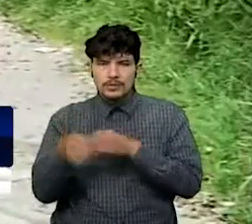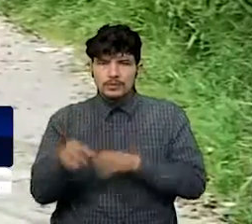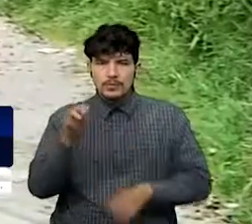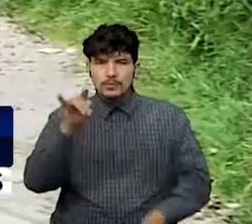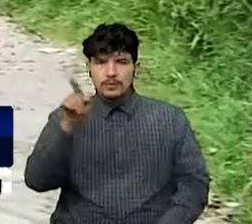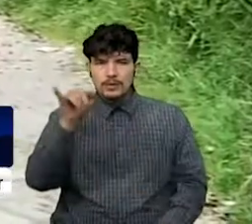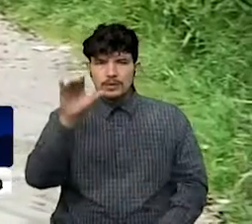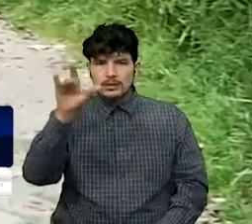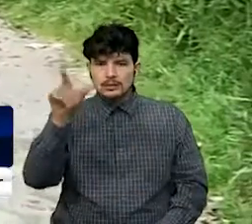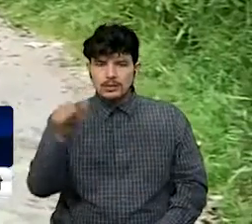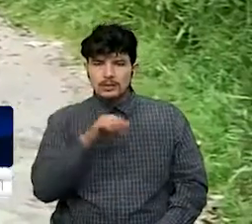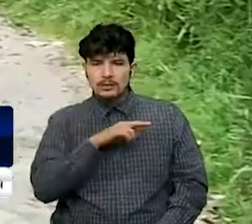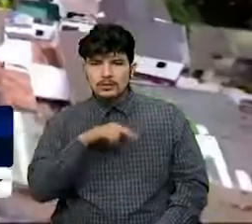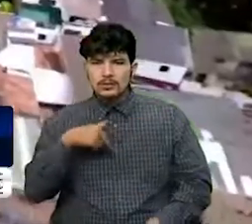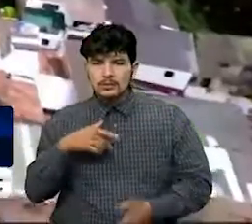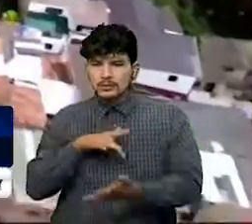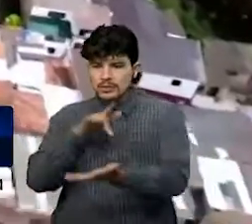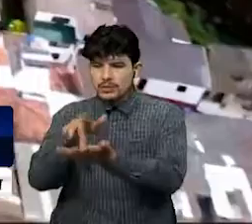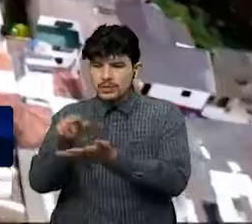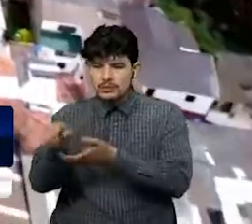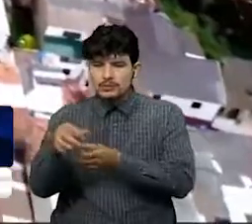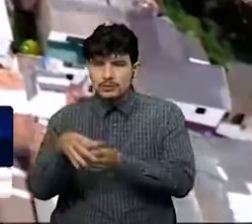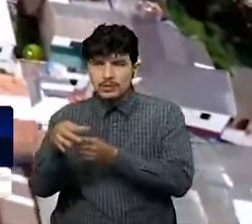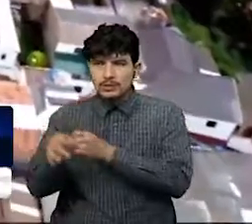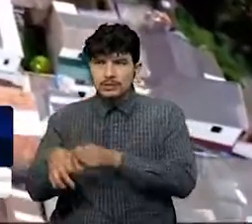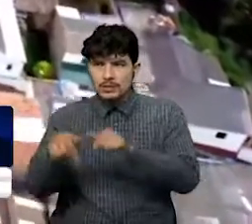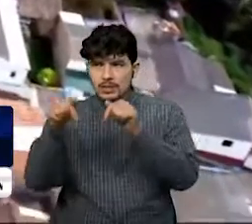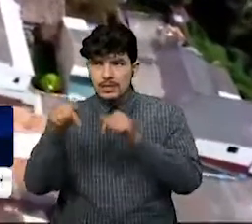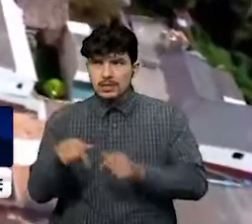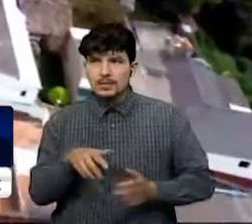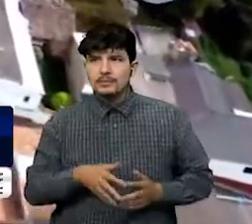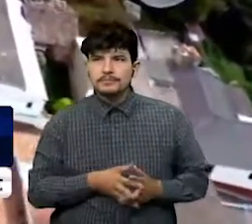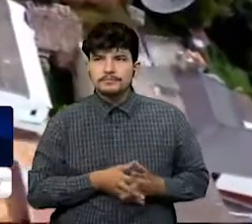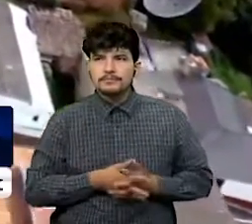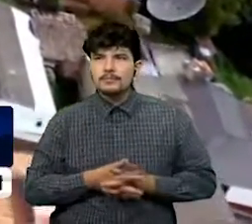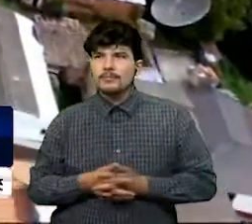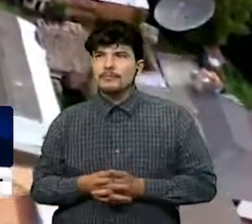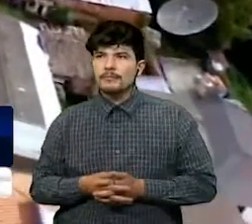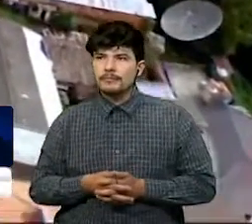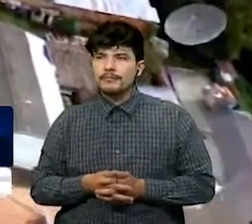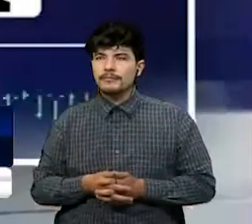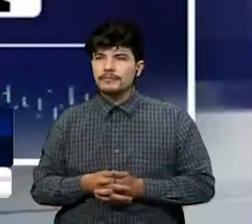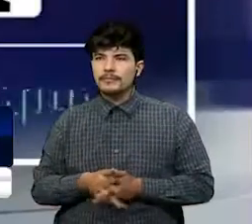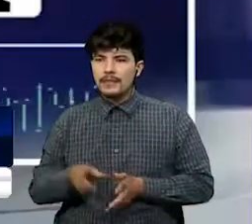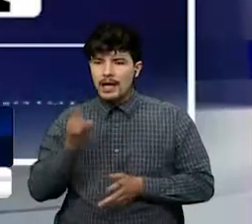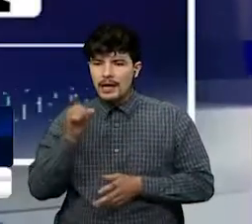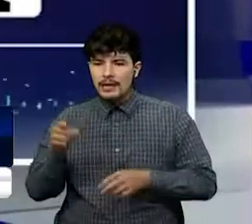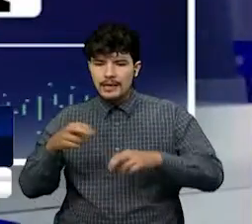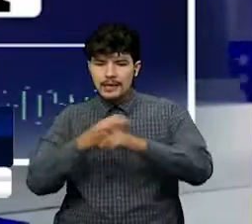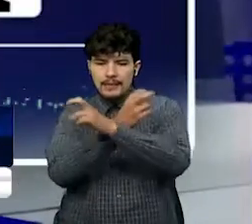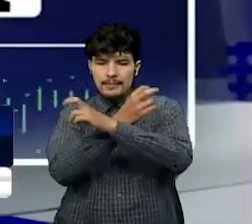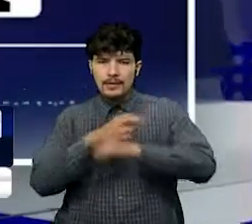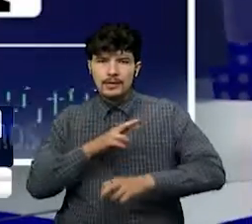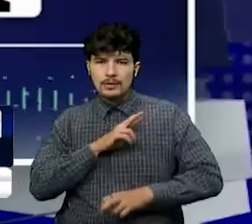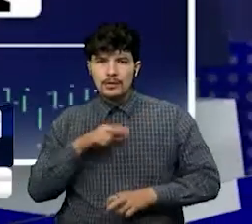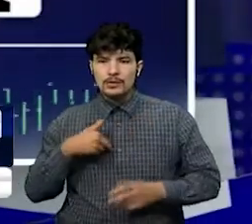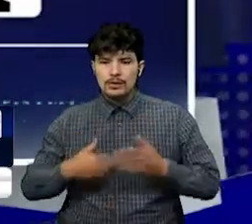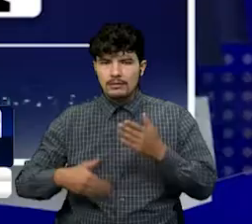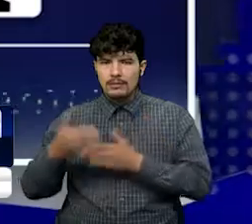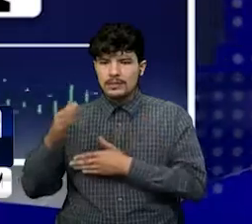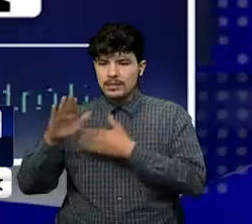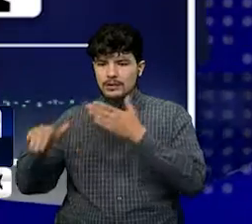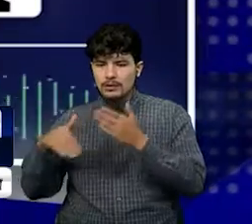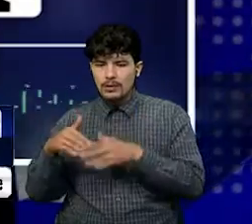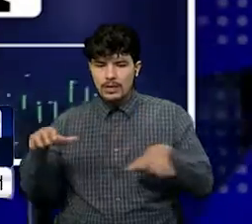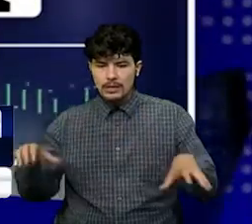a la plaza, al parque municipal de Mutiscua, y ahí iniciaremos todo lo que es el área protocolario